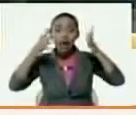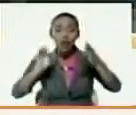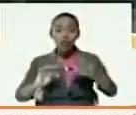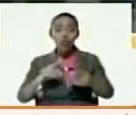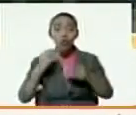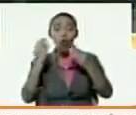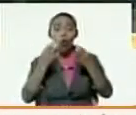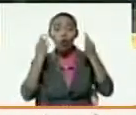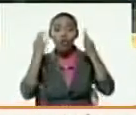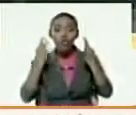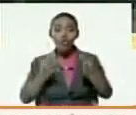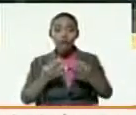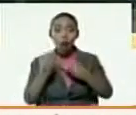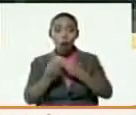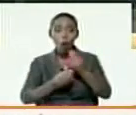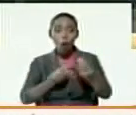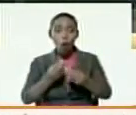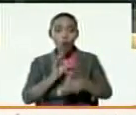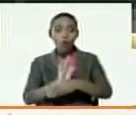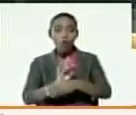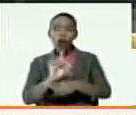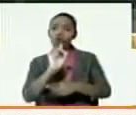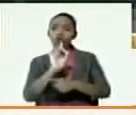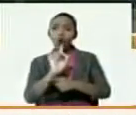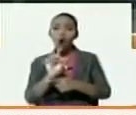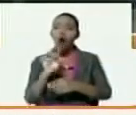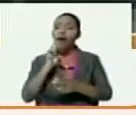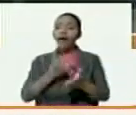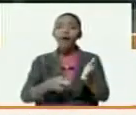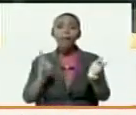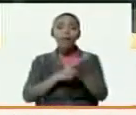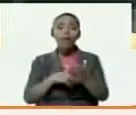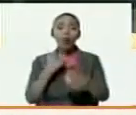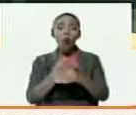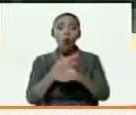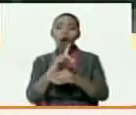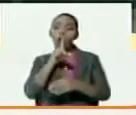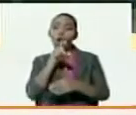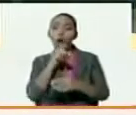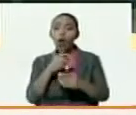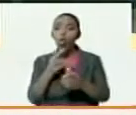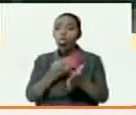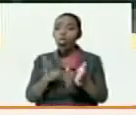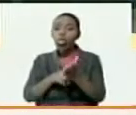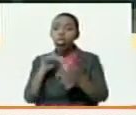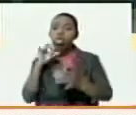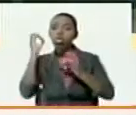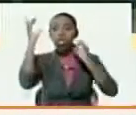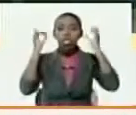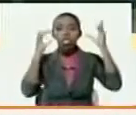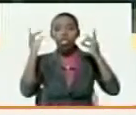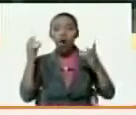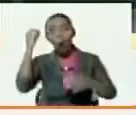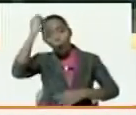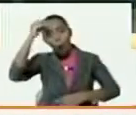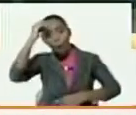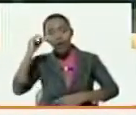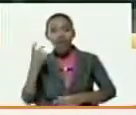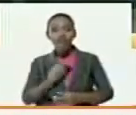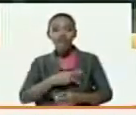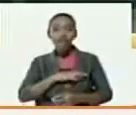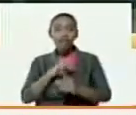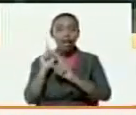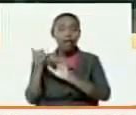oficiales no hacerse eco de lo que se difunde en las redes sociales que son matrices de opinión falsa respecto a este